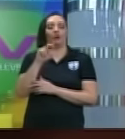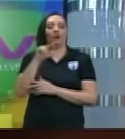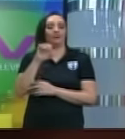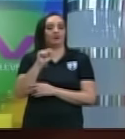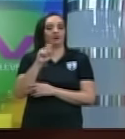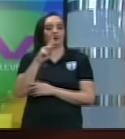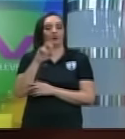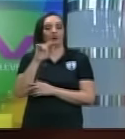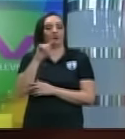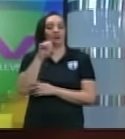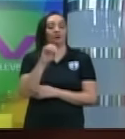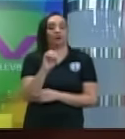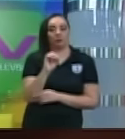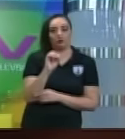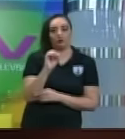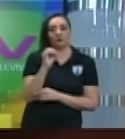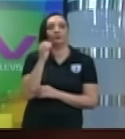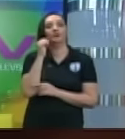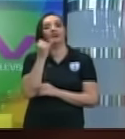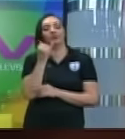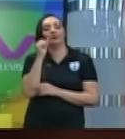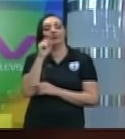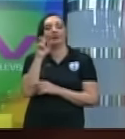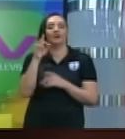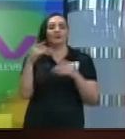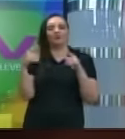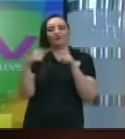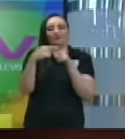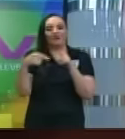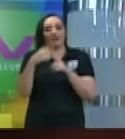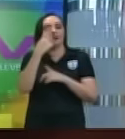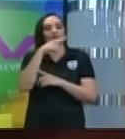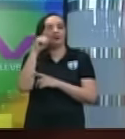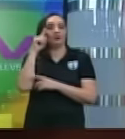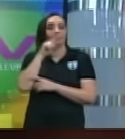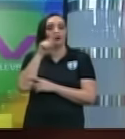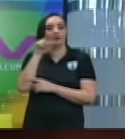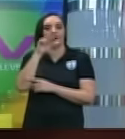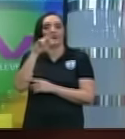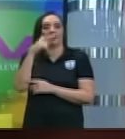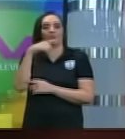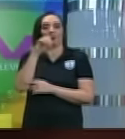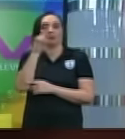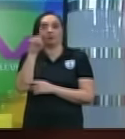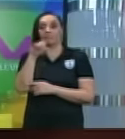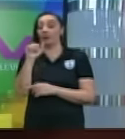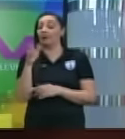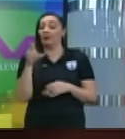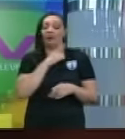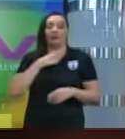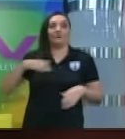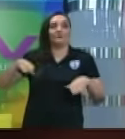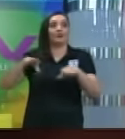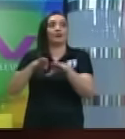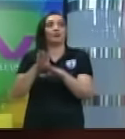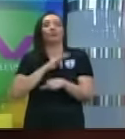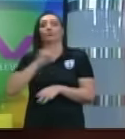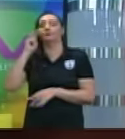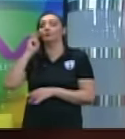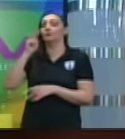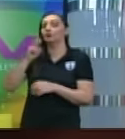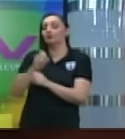esto es a la altura del multimodal Zaragoza, que ha tenido que ser cerrado a la circulación. En la imagen de radar podemos